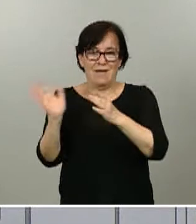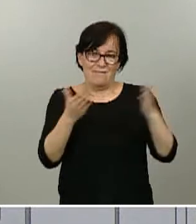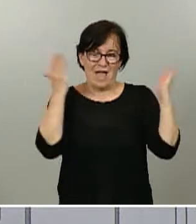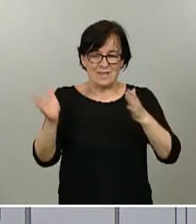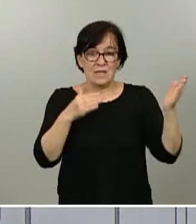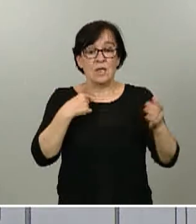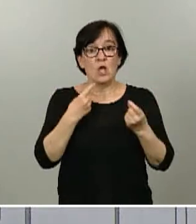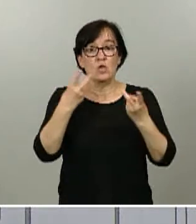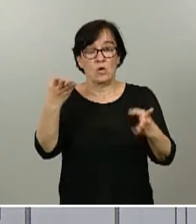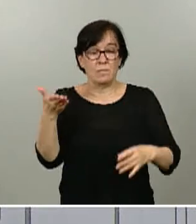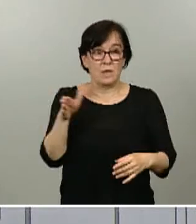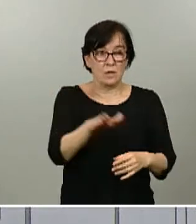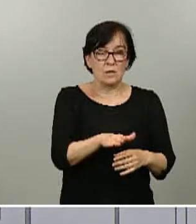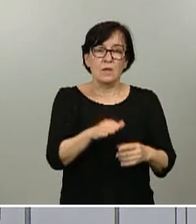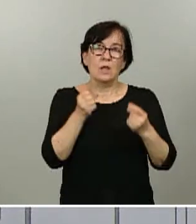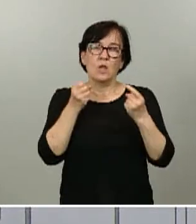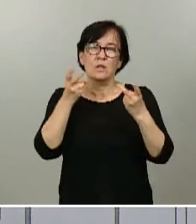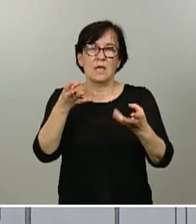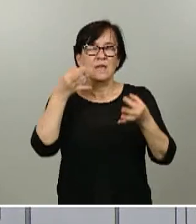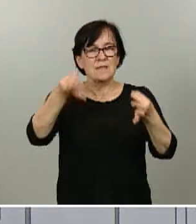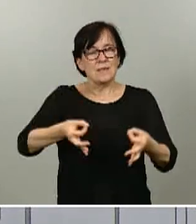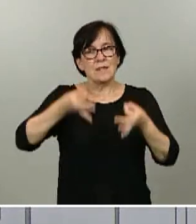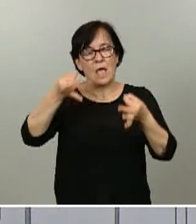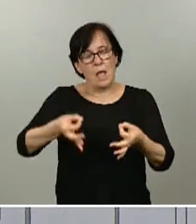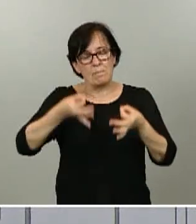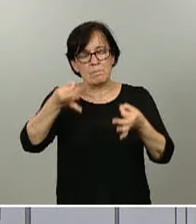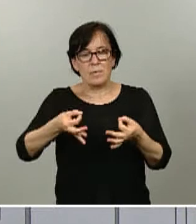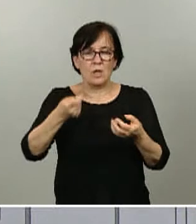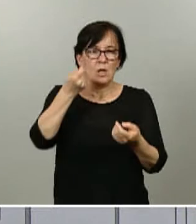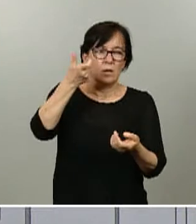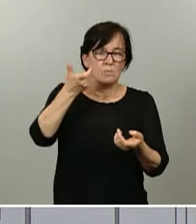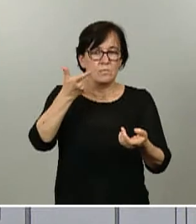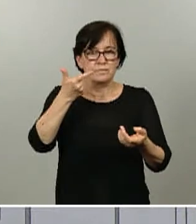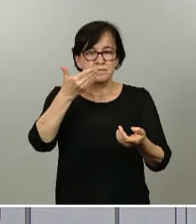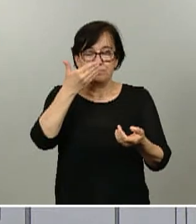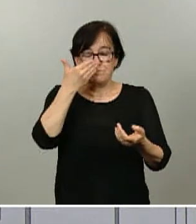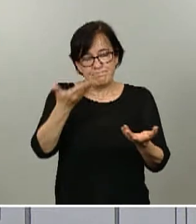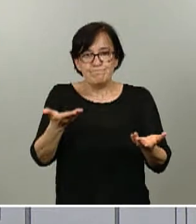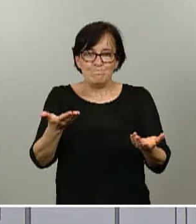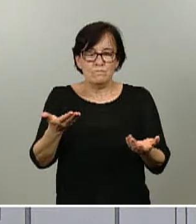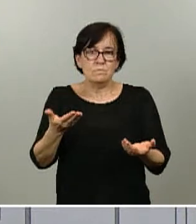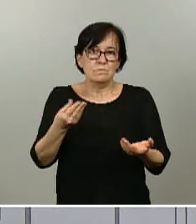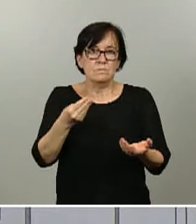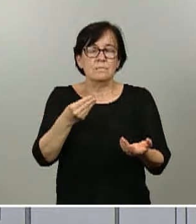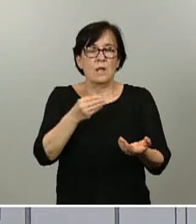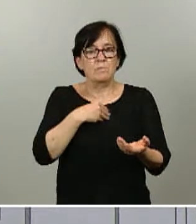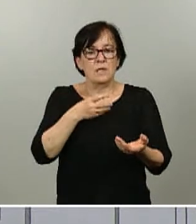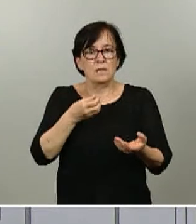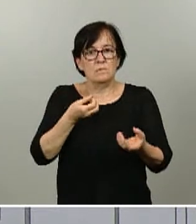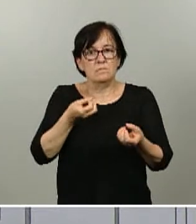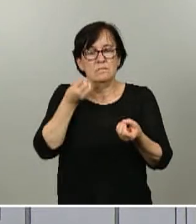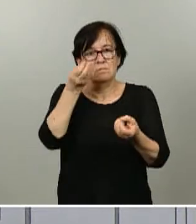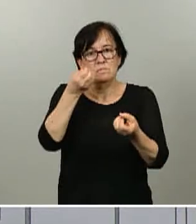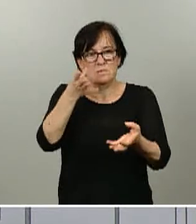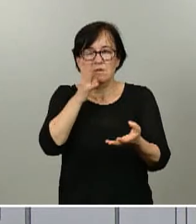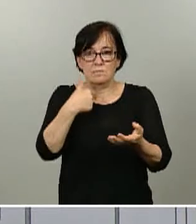fallecidos, esta cifra que siempre nos da un poco más de pena el poder darla y que vayan, por tanto, mis condolencias a